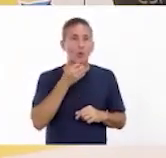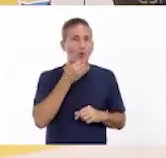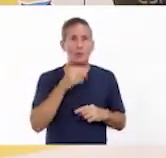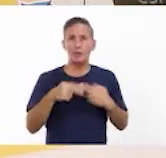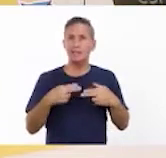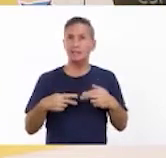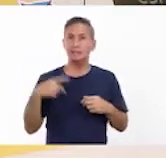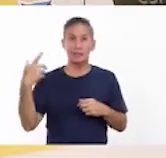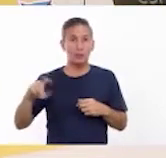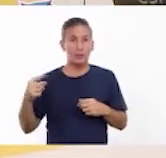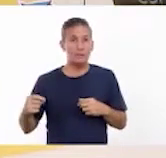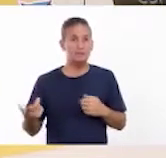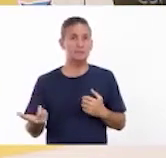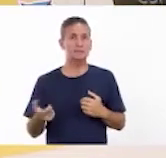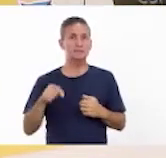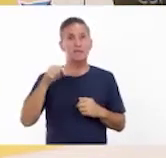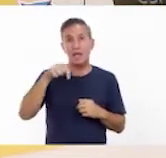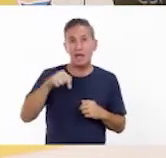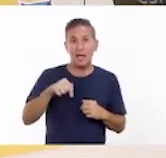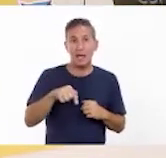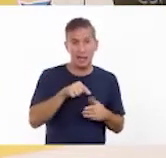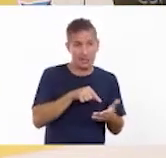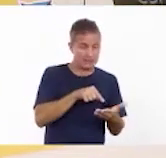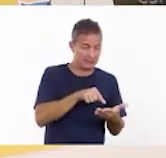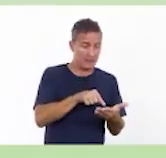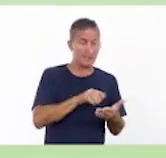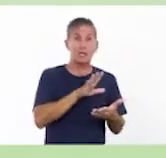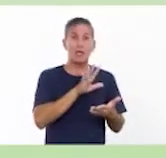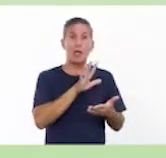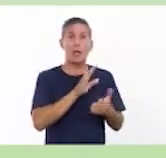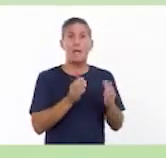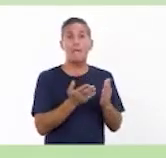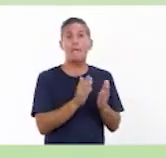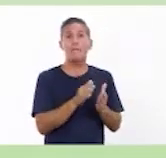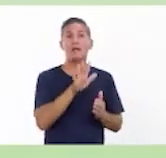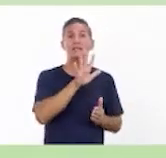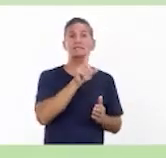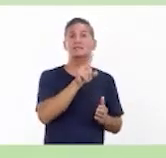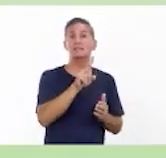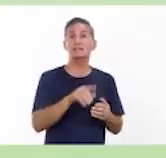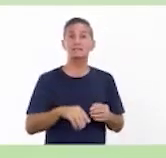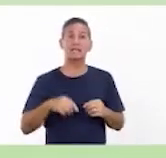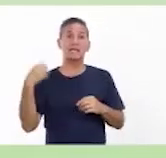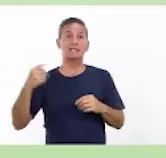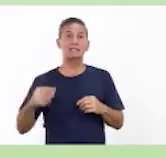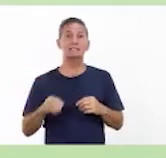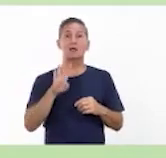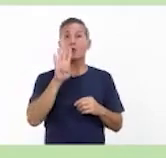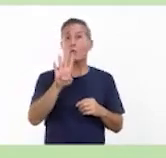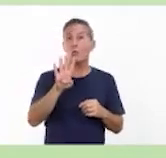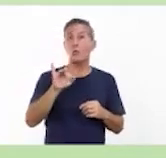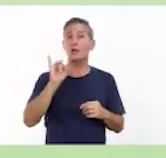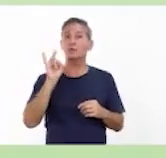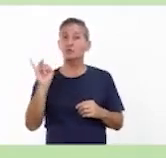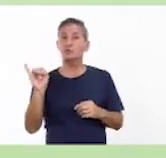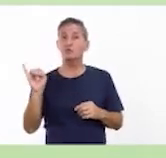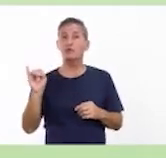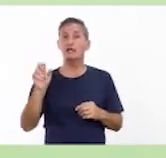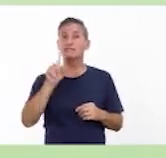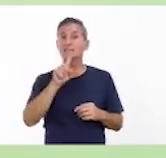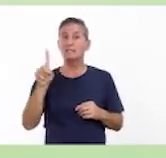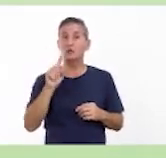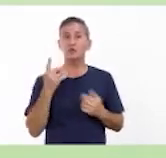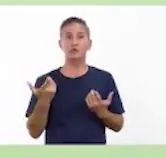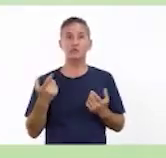ejercicios. Aquí está la página 51, el ejercicio 4, 6 y 11. Y